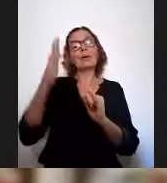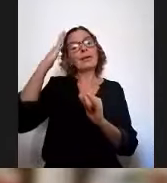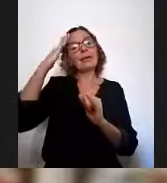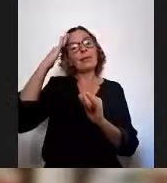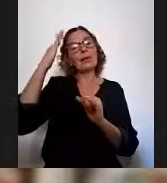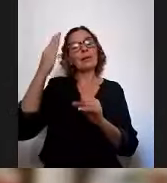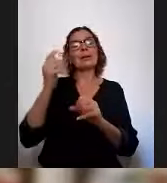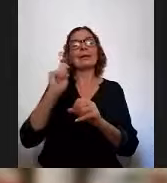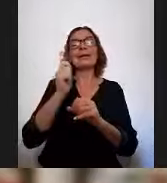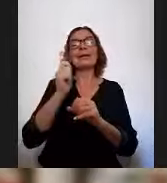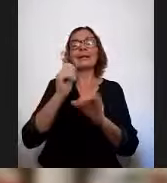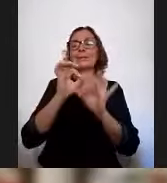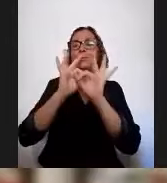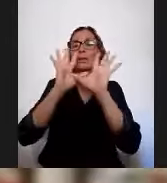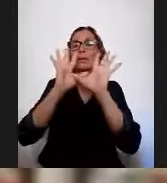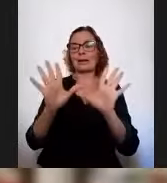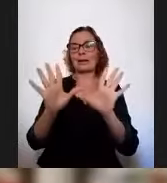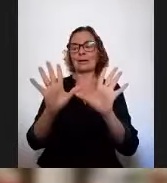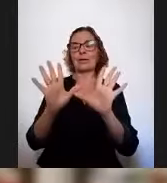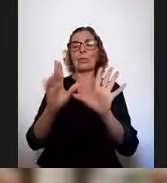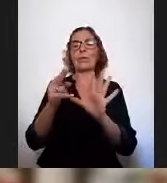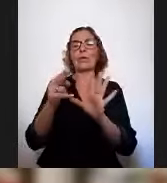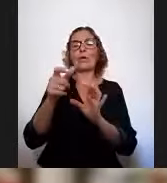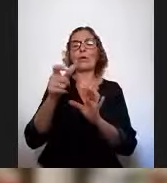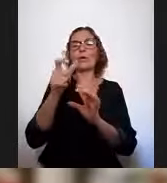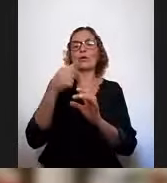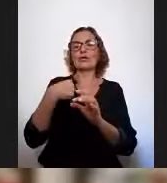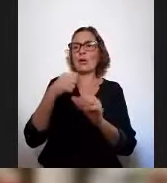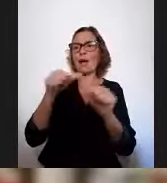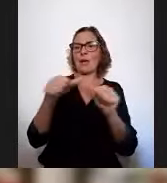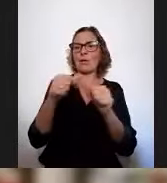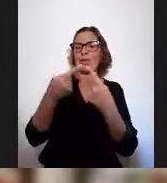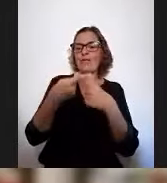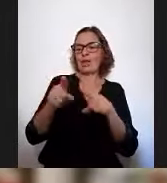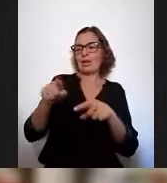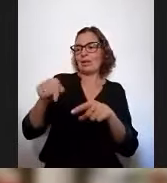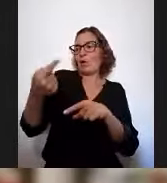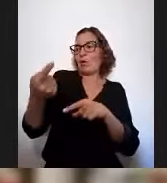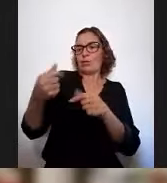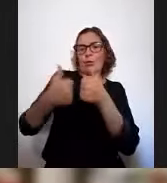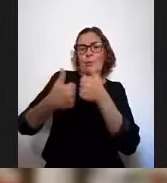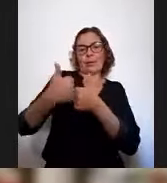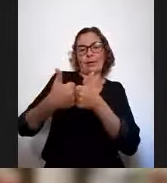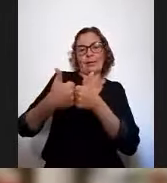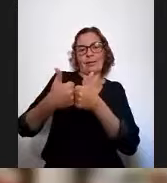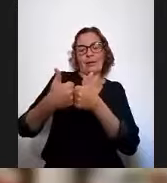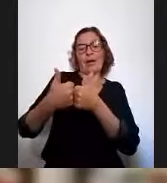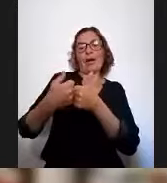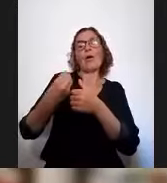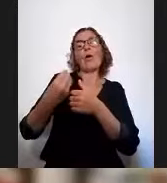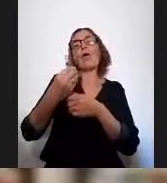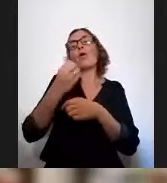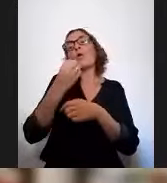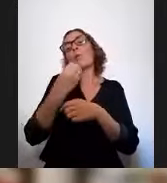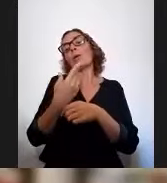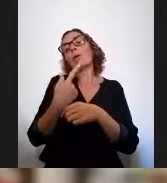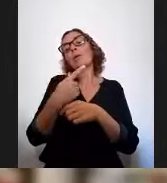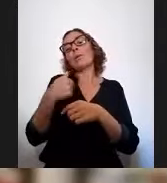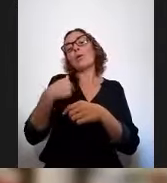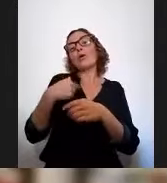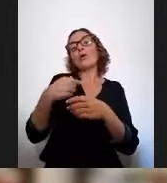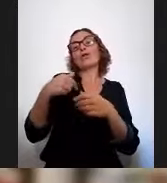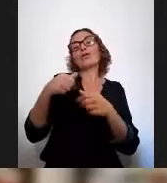bien claro cómo nuestro producto es distinto al de los competidores. O cómo nuestro producto